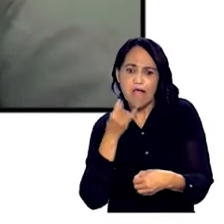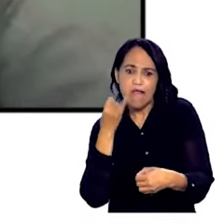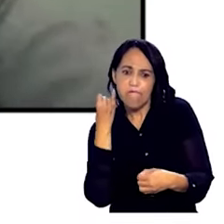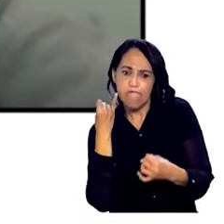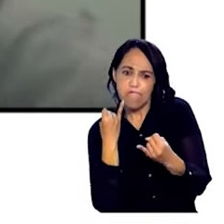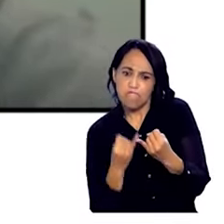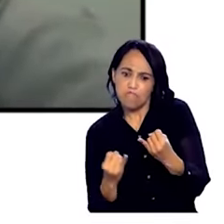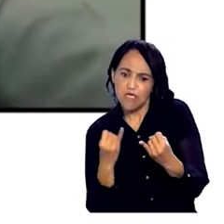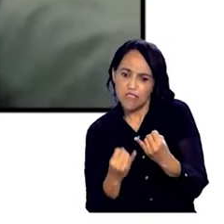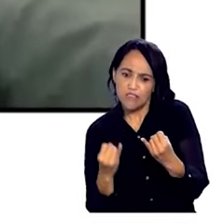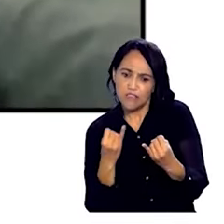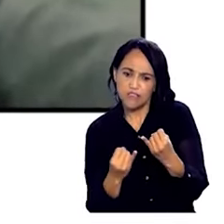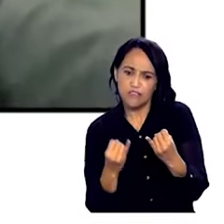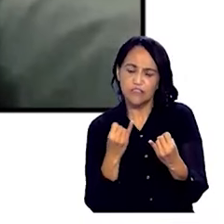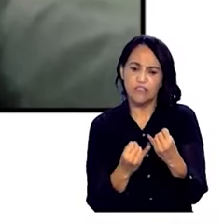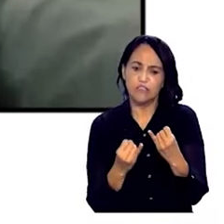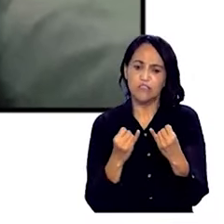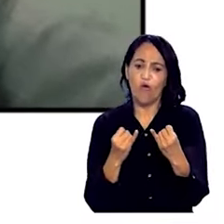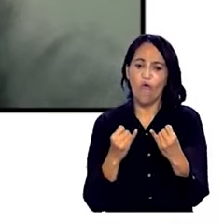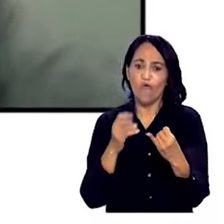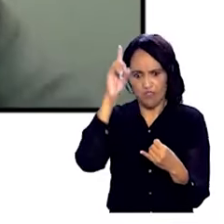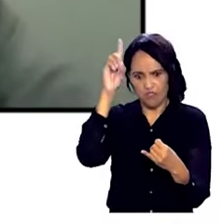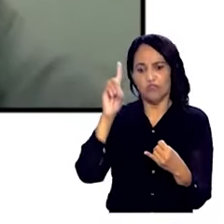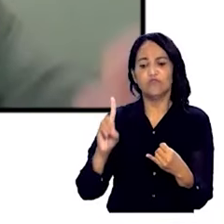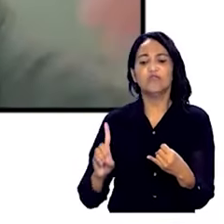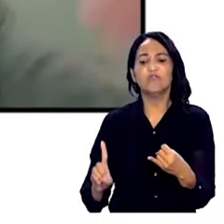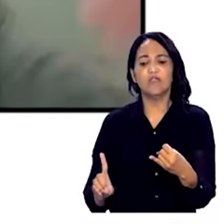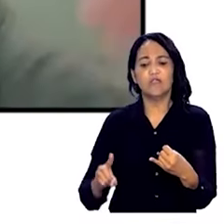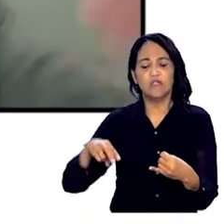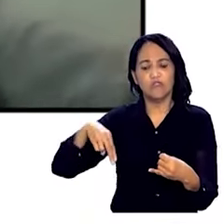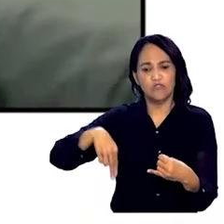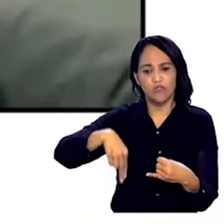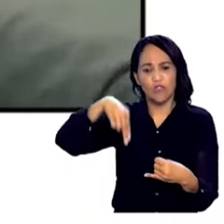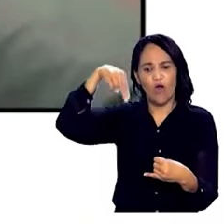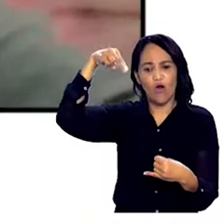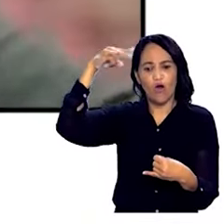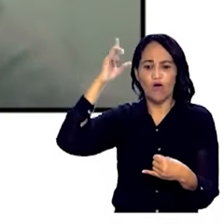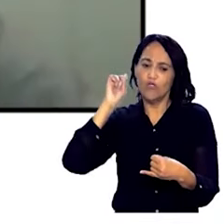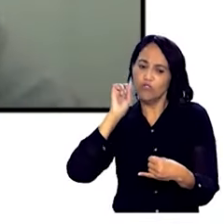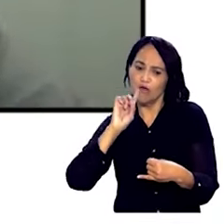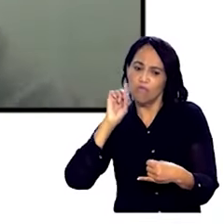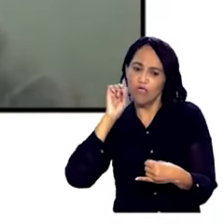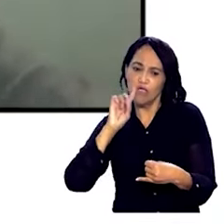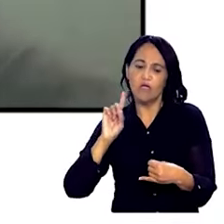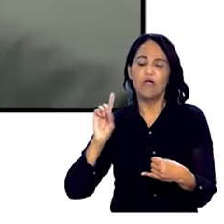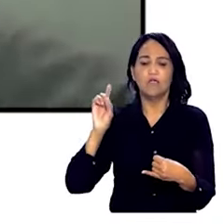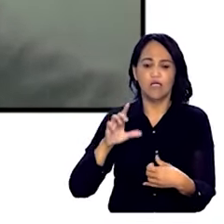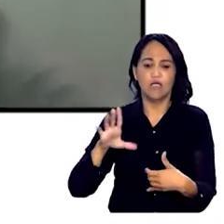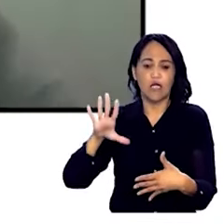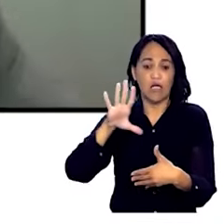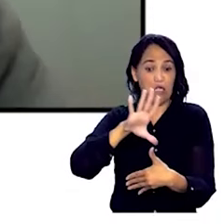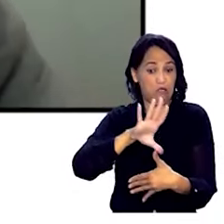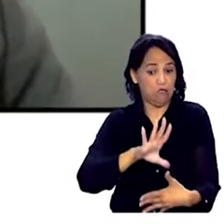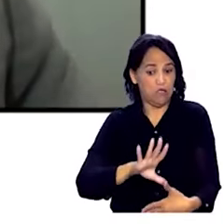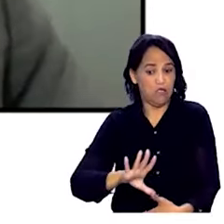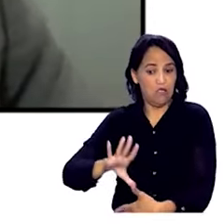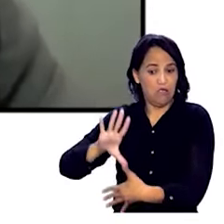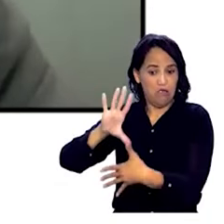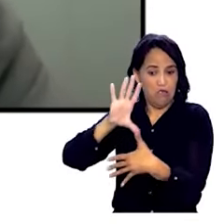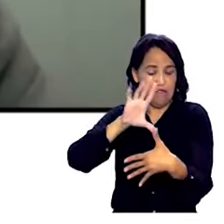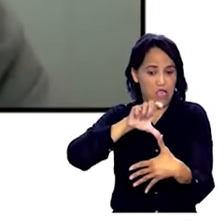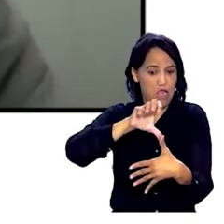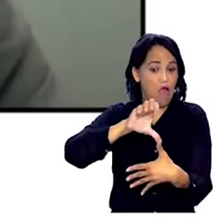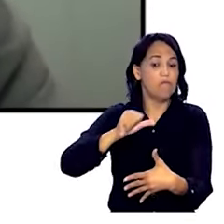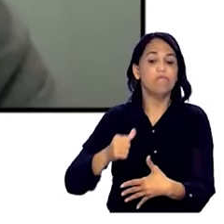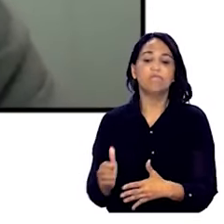derecho norteamericano que es un derecho que lo menci es no solo Fuente la organización del poder especialmente